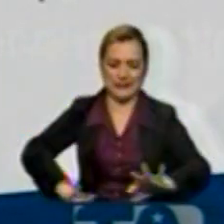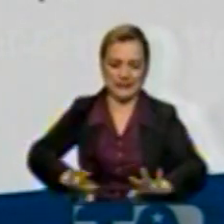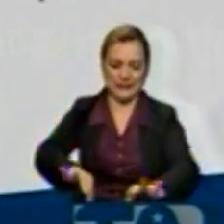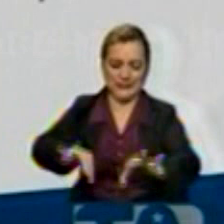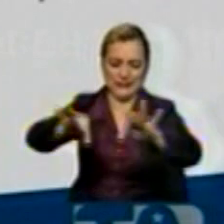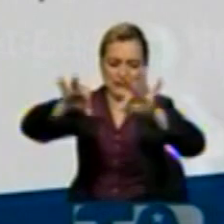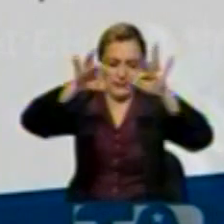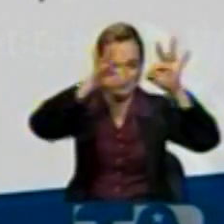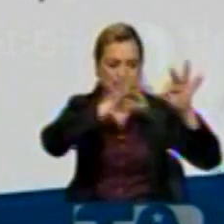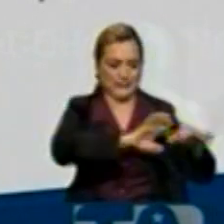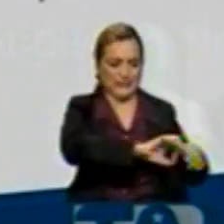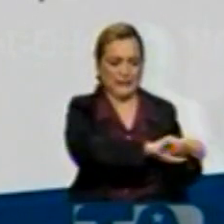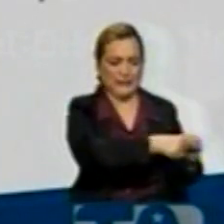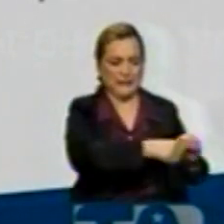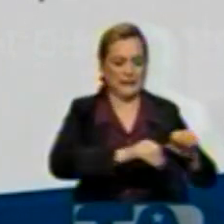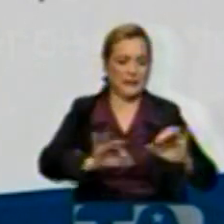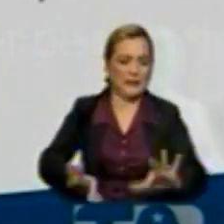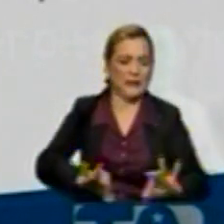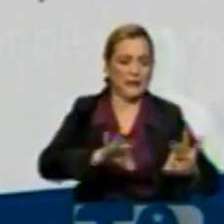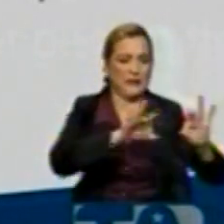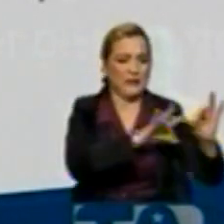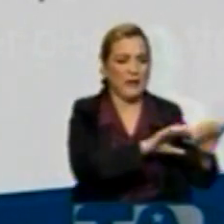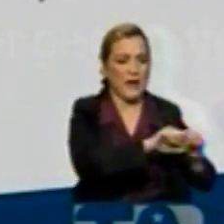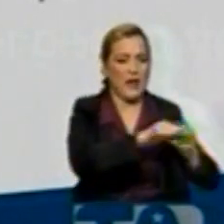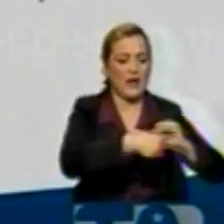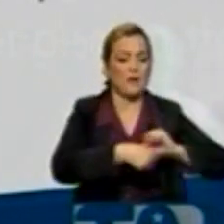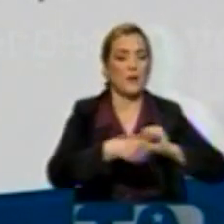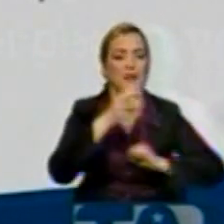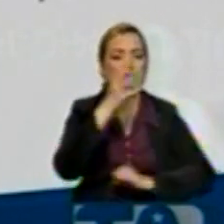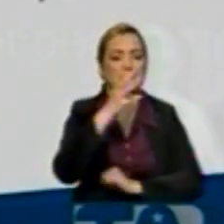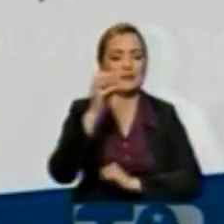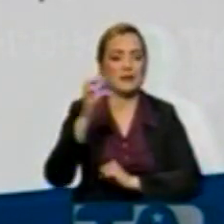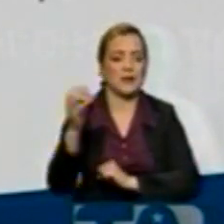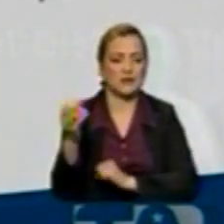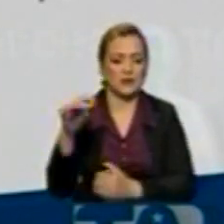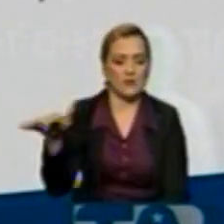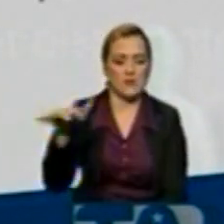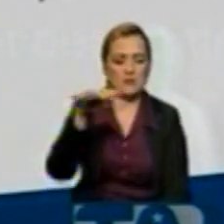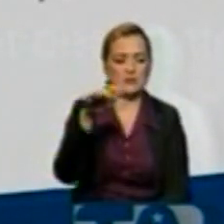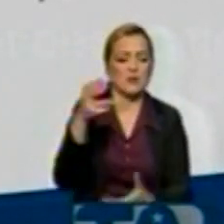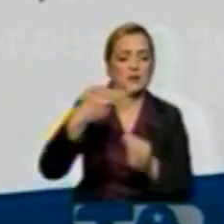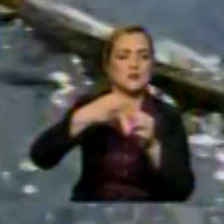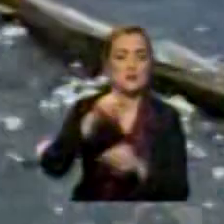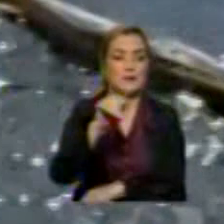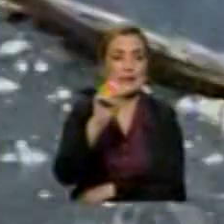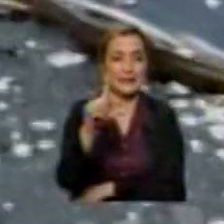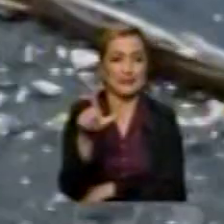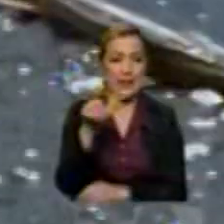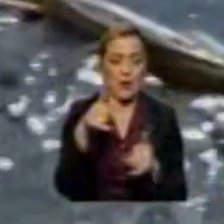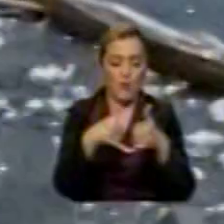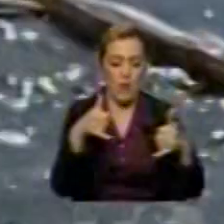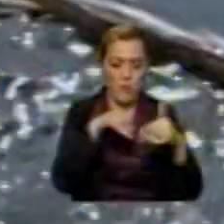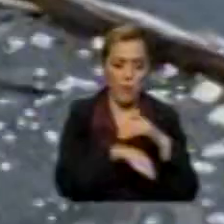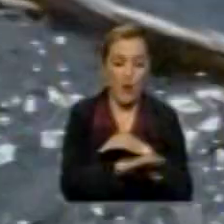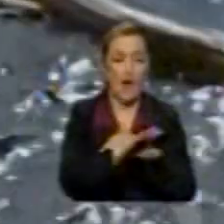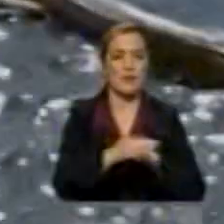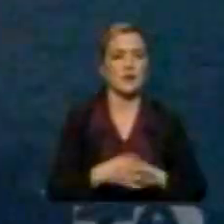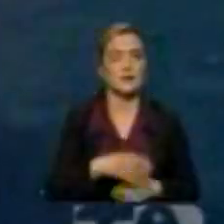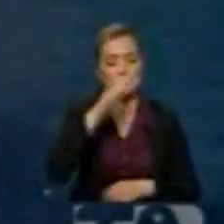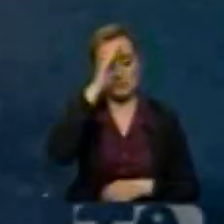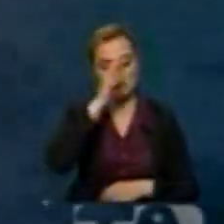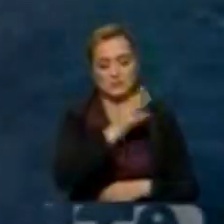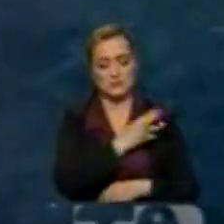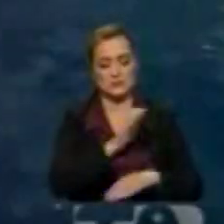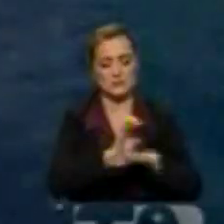ambiental por hundimiento de la gabarra Orca, con 600 galones de diésel almacenados. Unidades de la Armada del Ecuador,